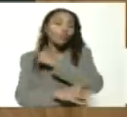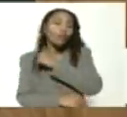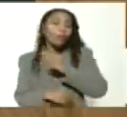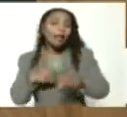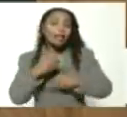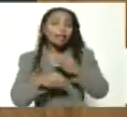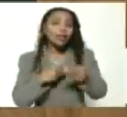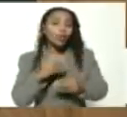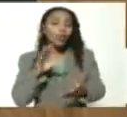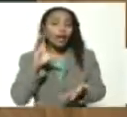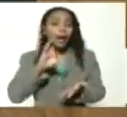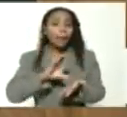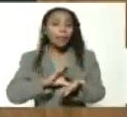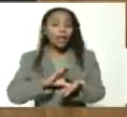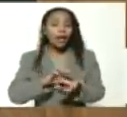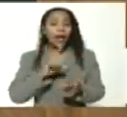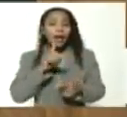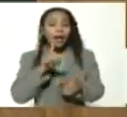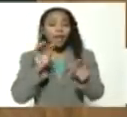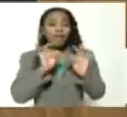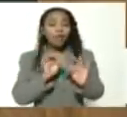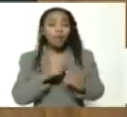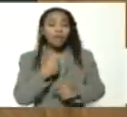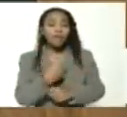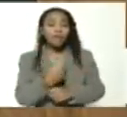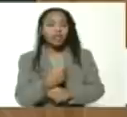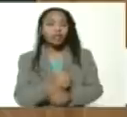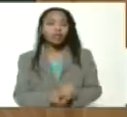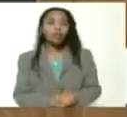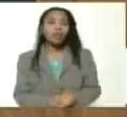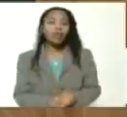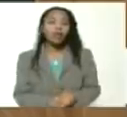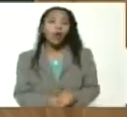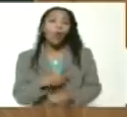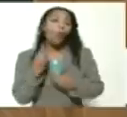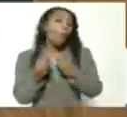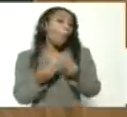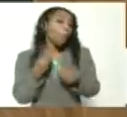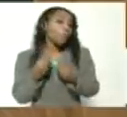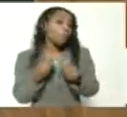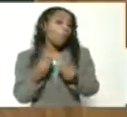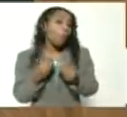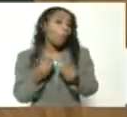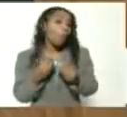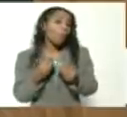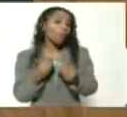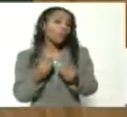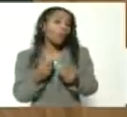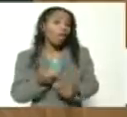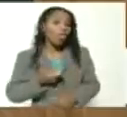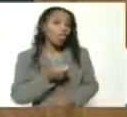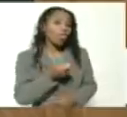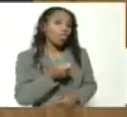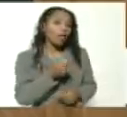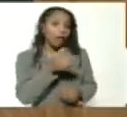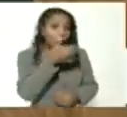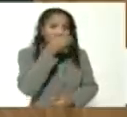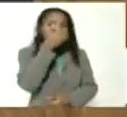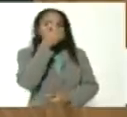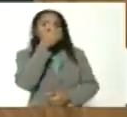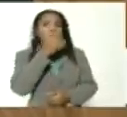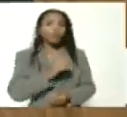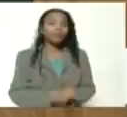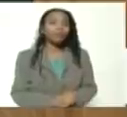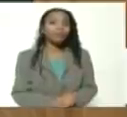de capitales y los delitos financieros, así como los dedicados a la extorsión y al secuestro. Contra